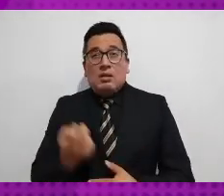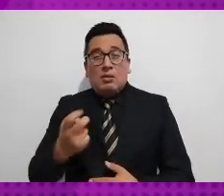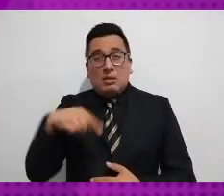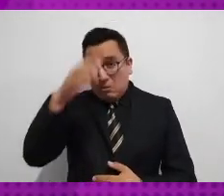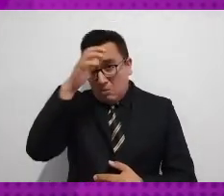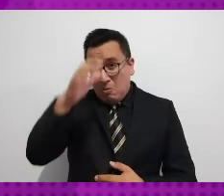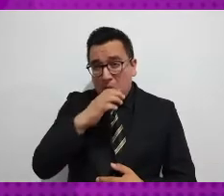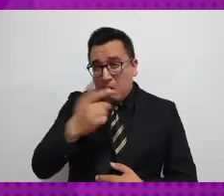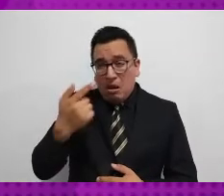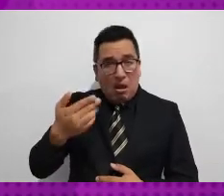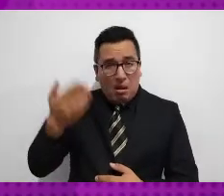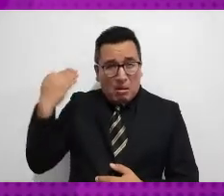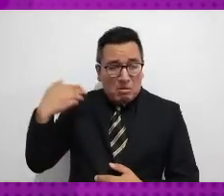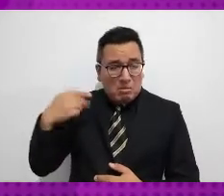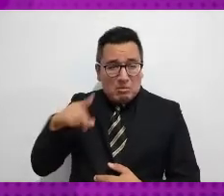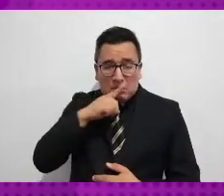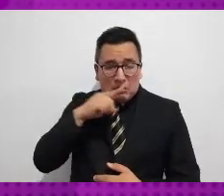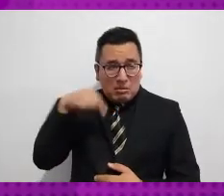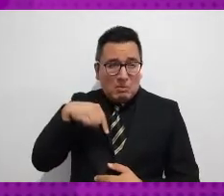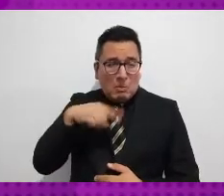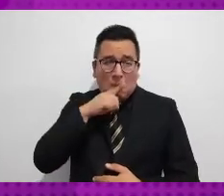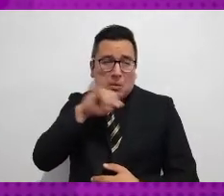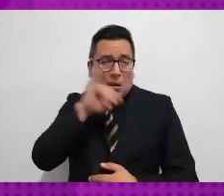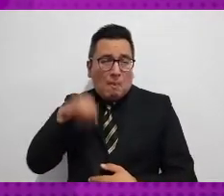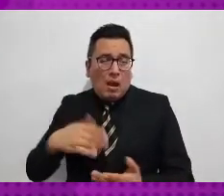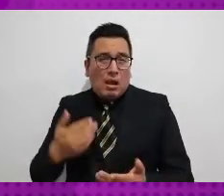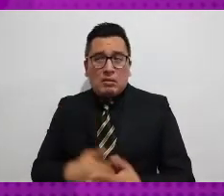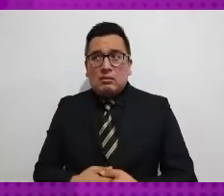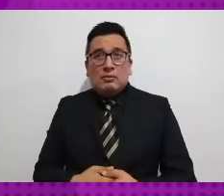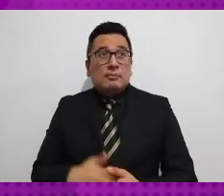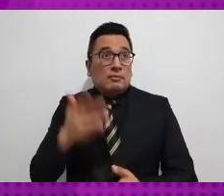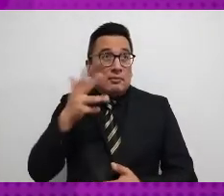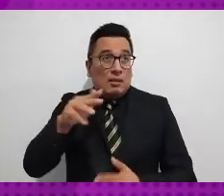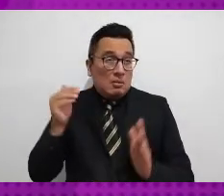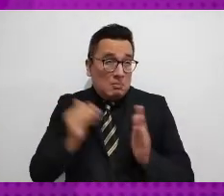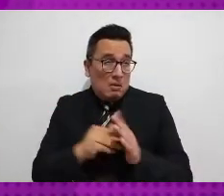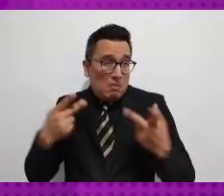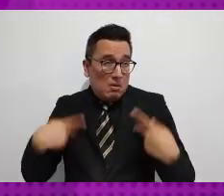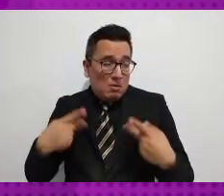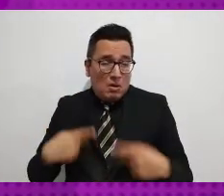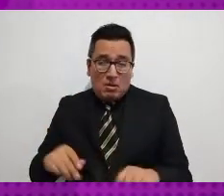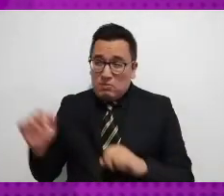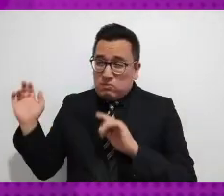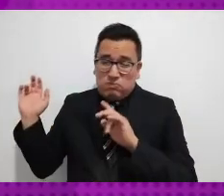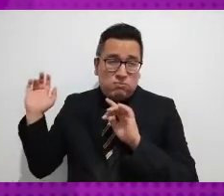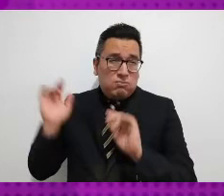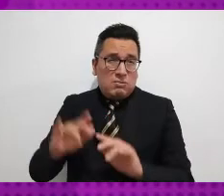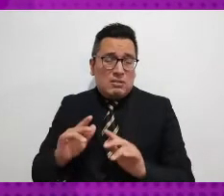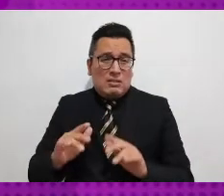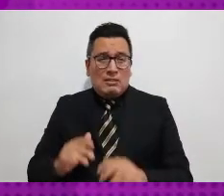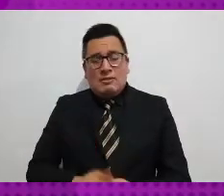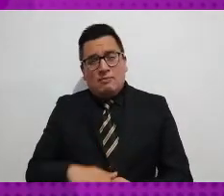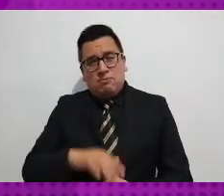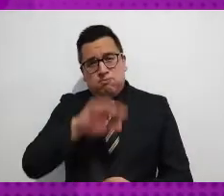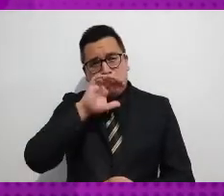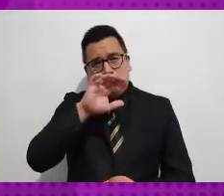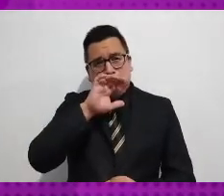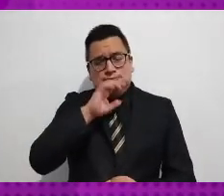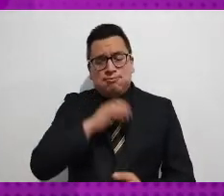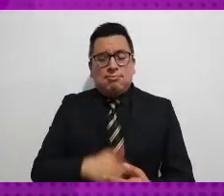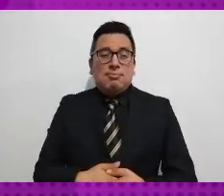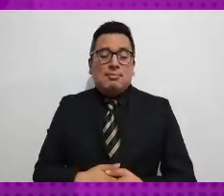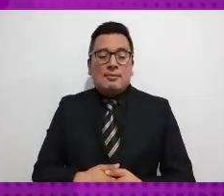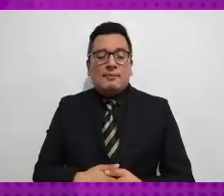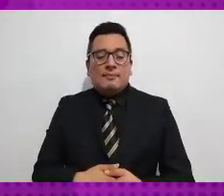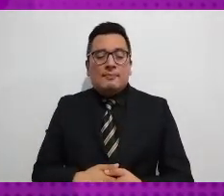en la ciudad de Saltillo y en el estado de Coahuila. Y que juntar 10,000 personas para cualquier cuestión, independientemente de la marcha o movimiento que sea, así